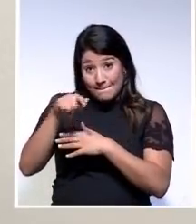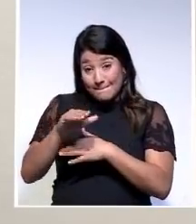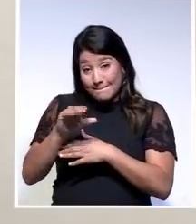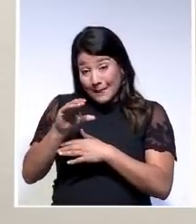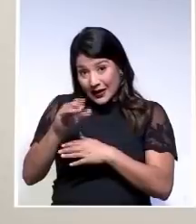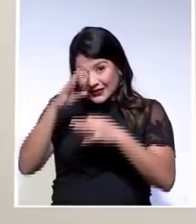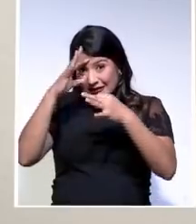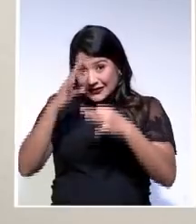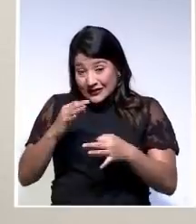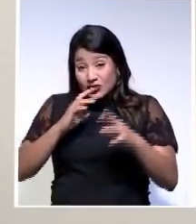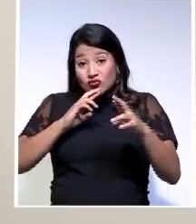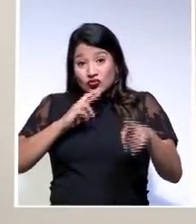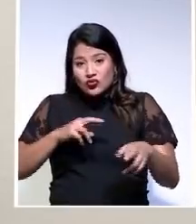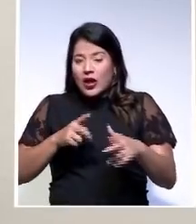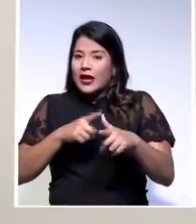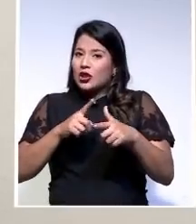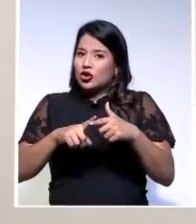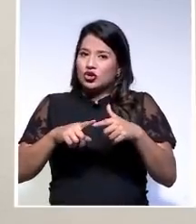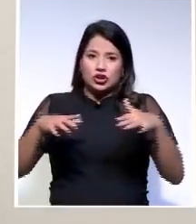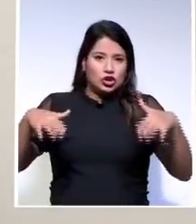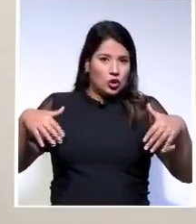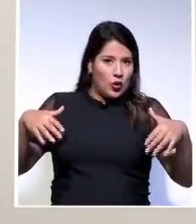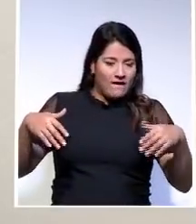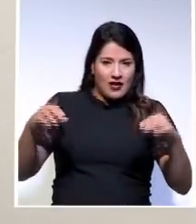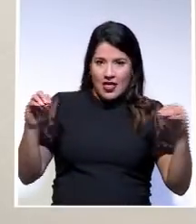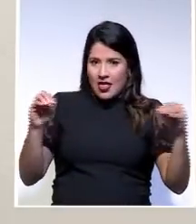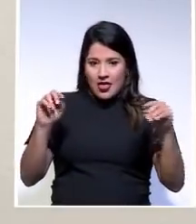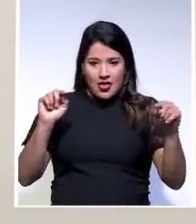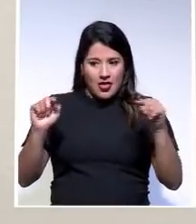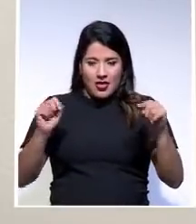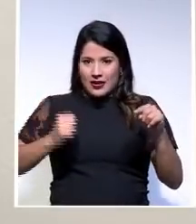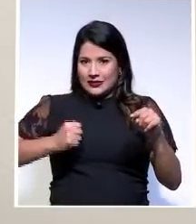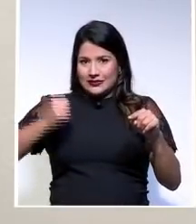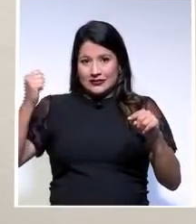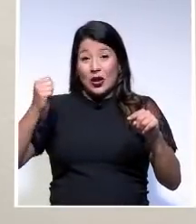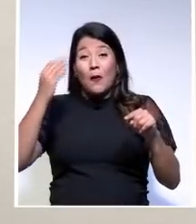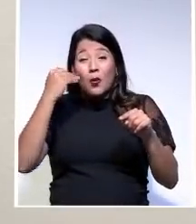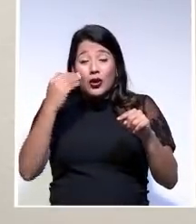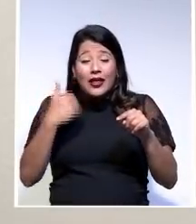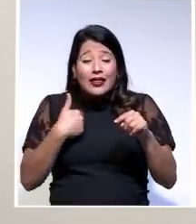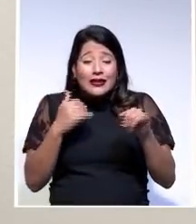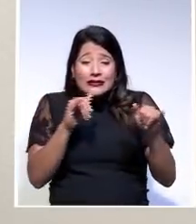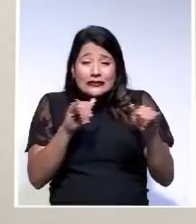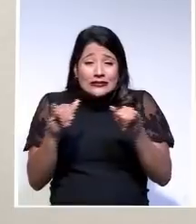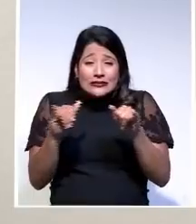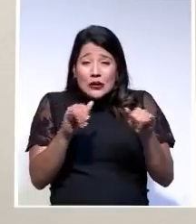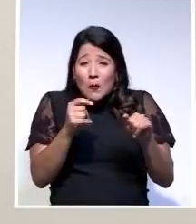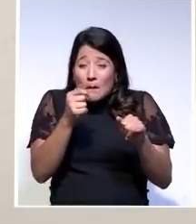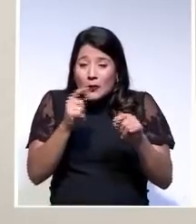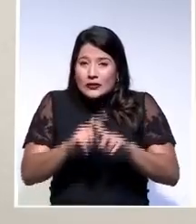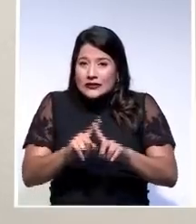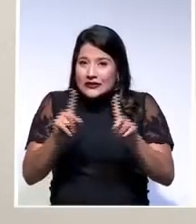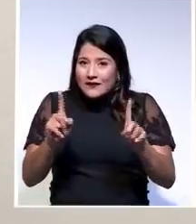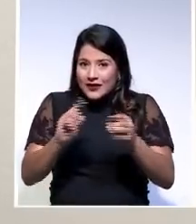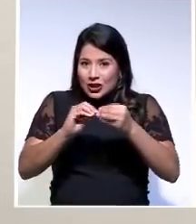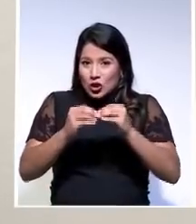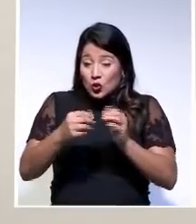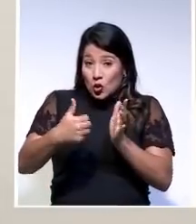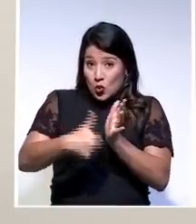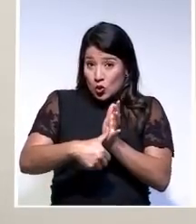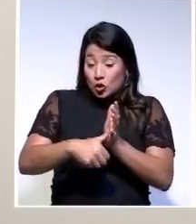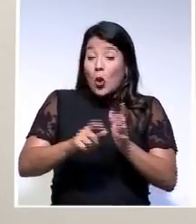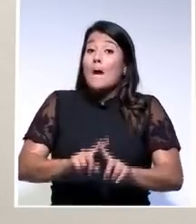ninguna de las tendencias puede declararse ganadora debido al estrecho margen que se está presentando. Lo que sí podemos garantizar